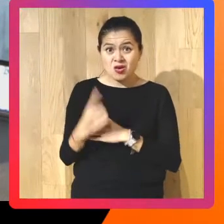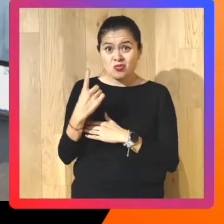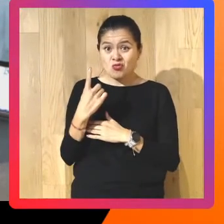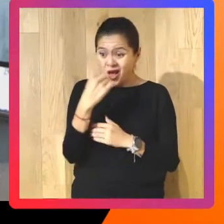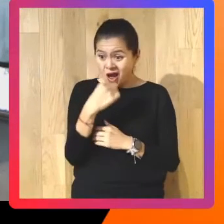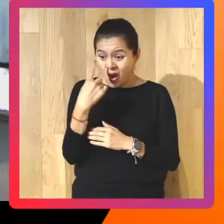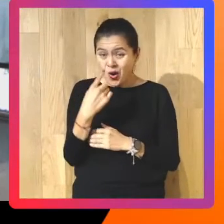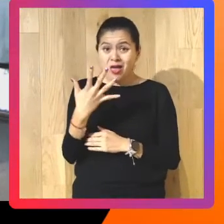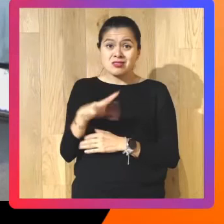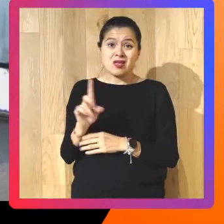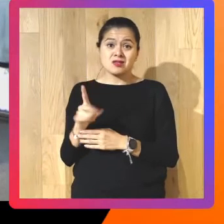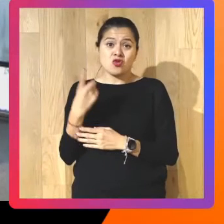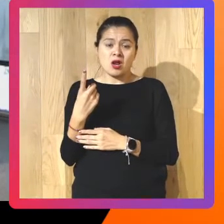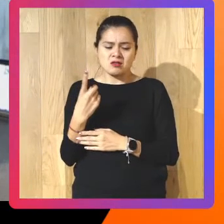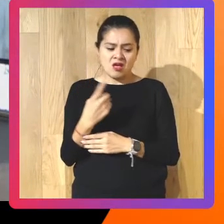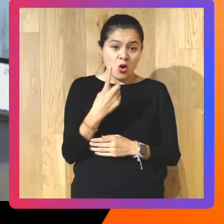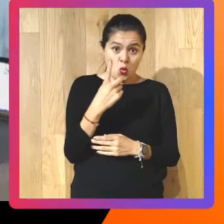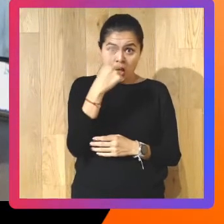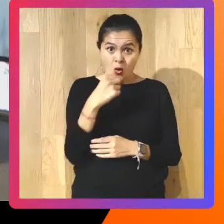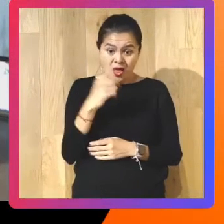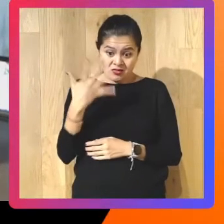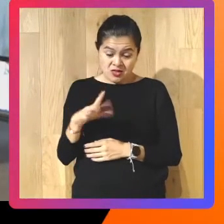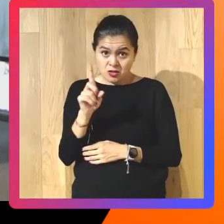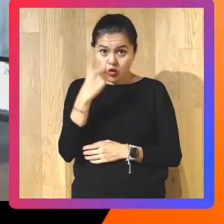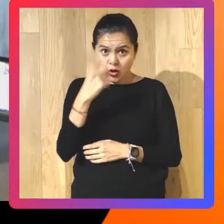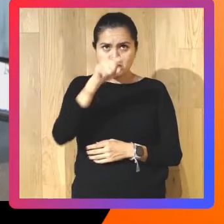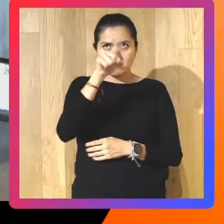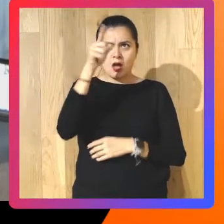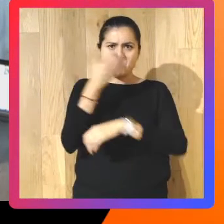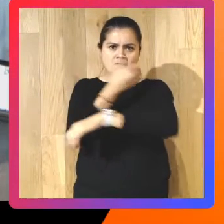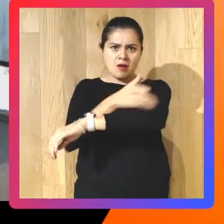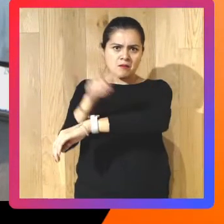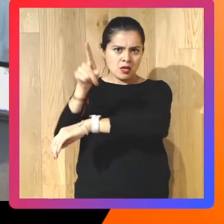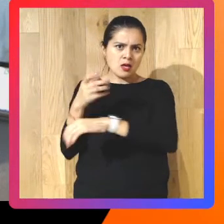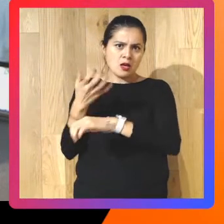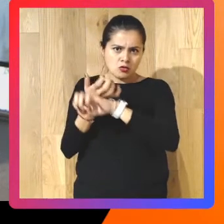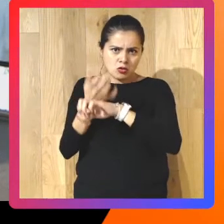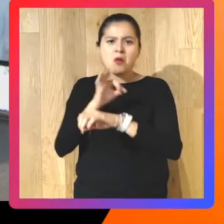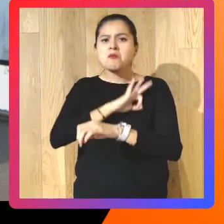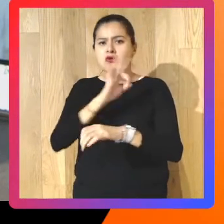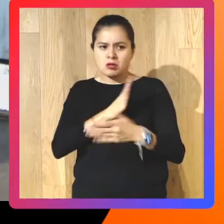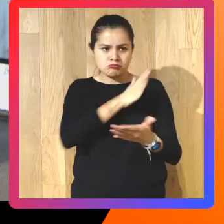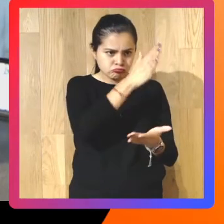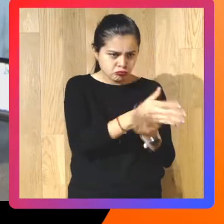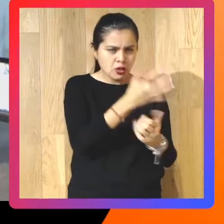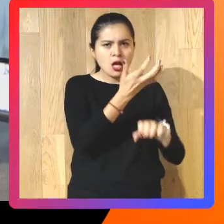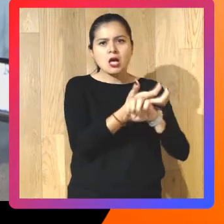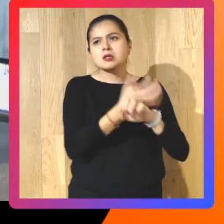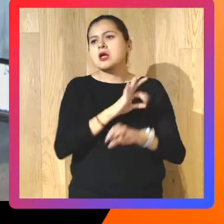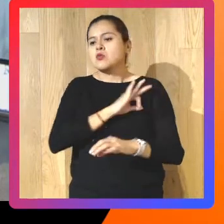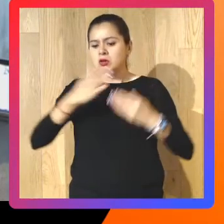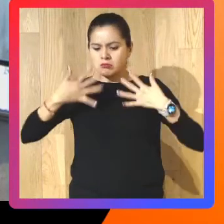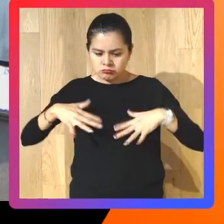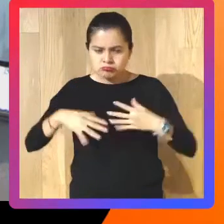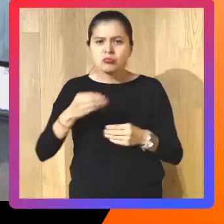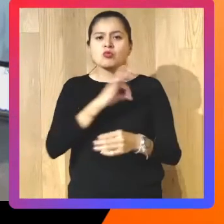hora. La diferencia es que con esos $10 por hora una familia americana puede ir al cine, puede comer, puede